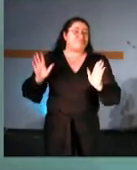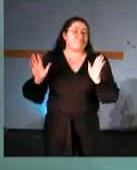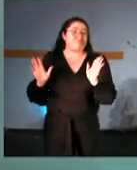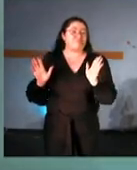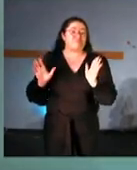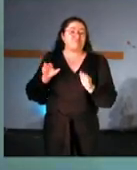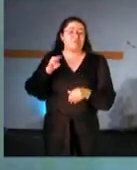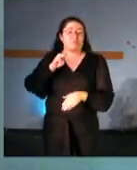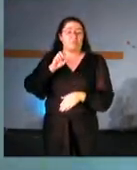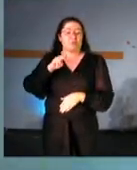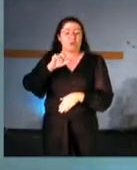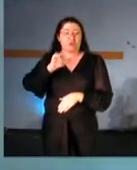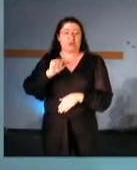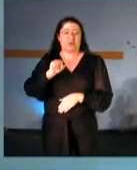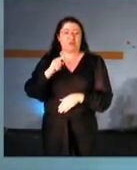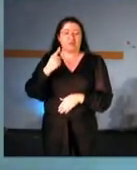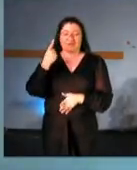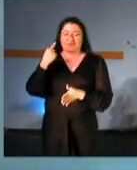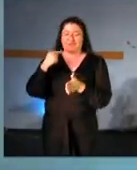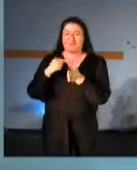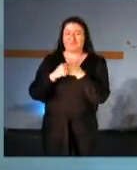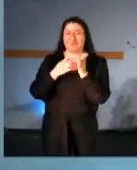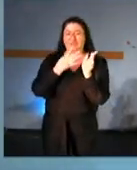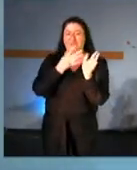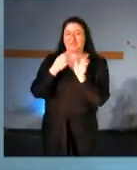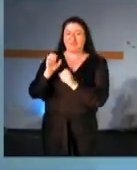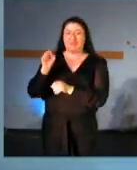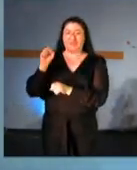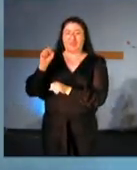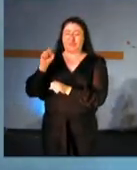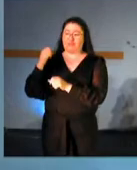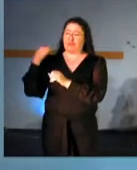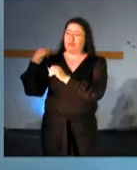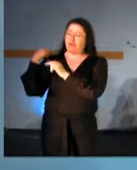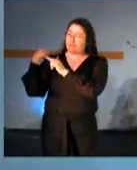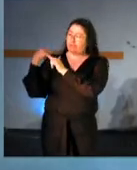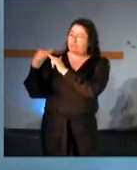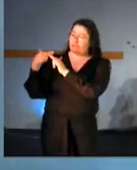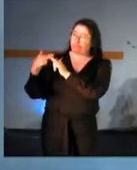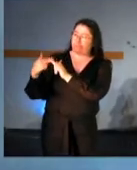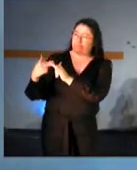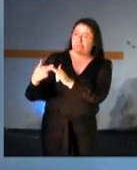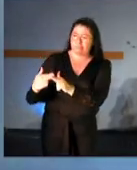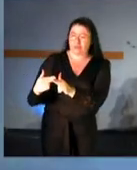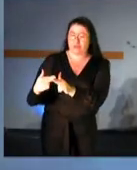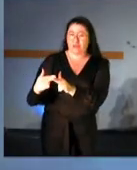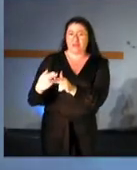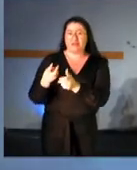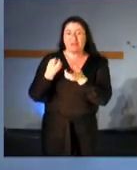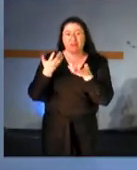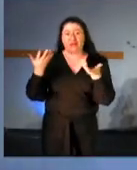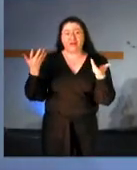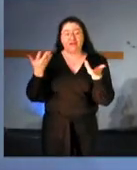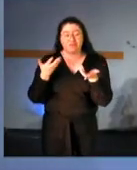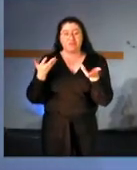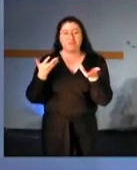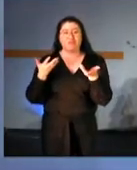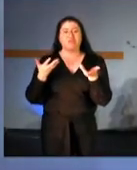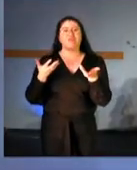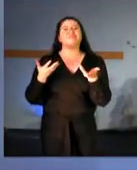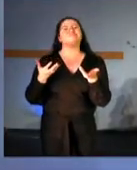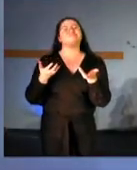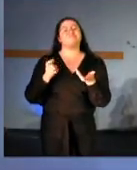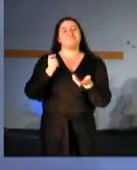Mónica sigue desde los años 60 hasta el final esa lucha del pueblo, nos lleva entonces